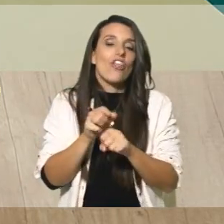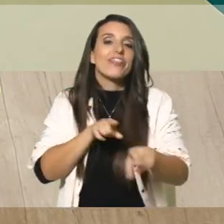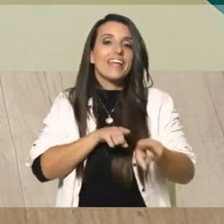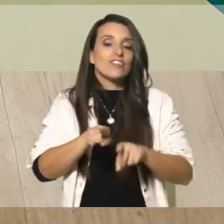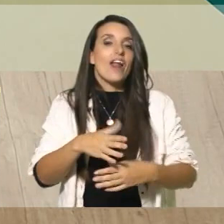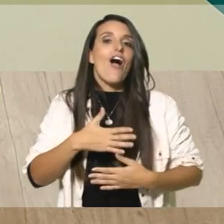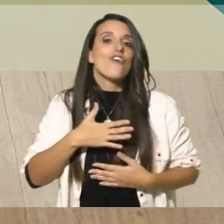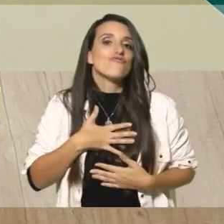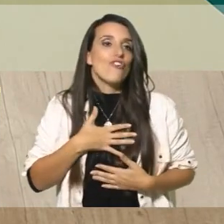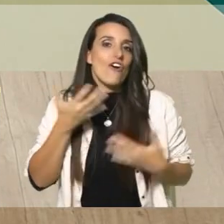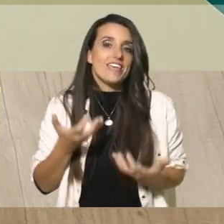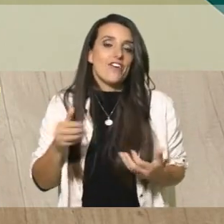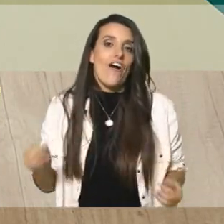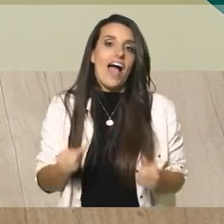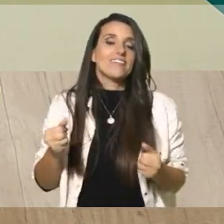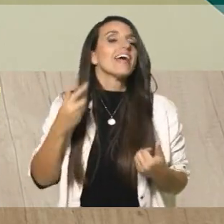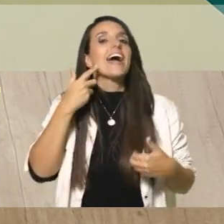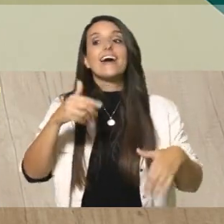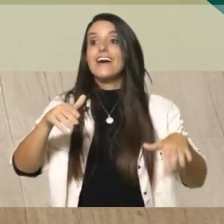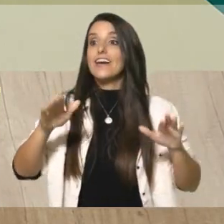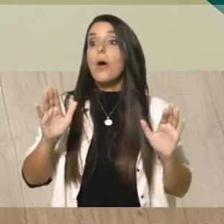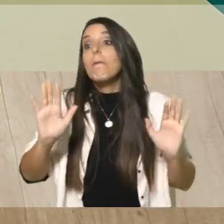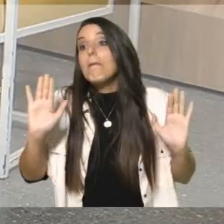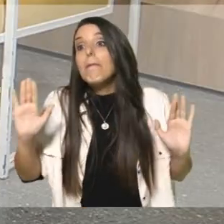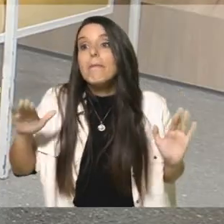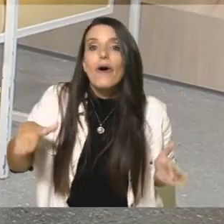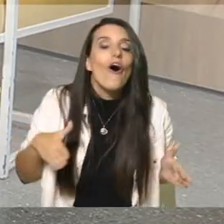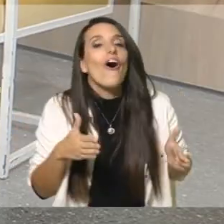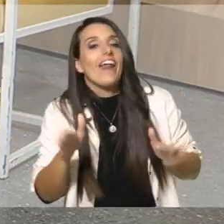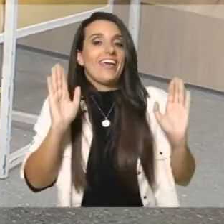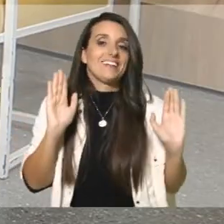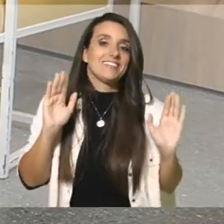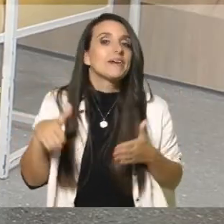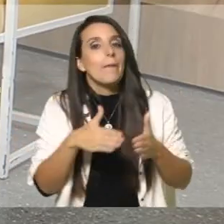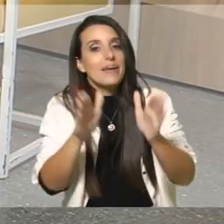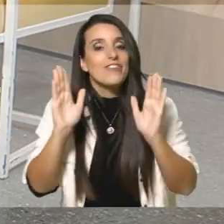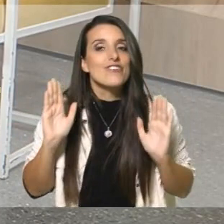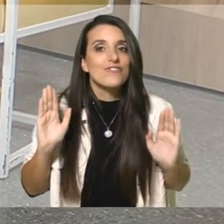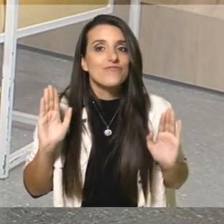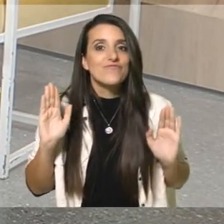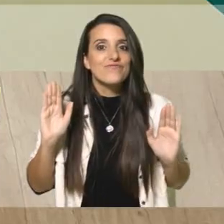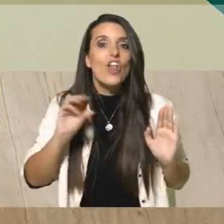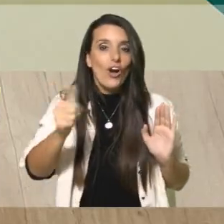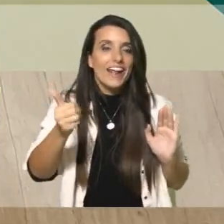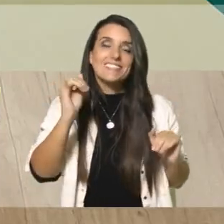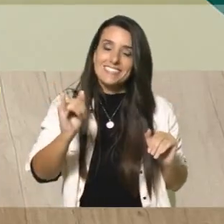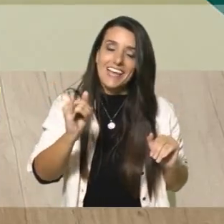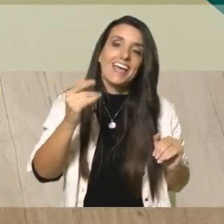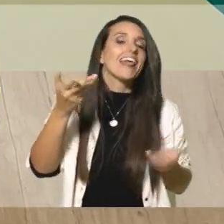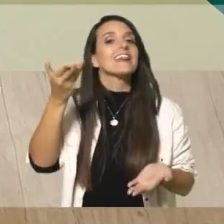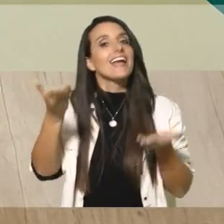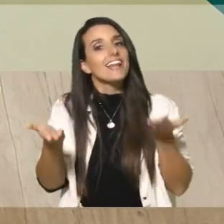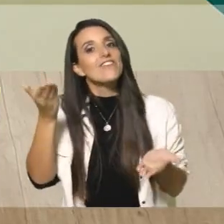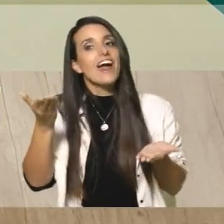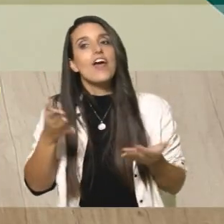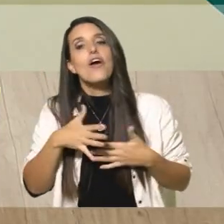que yo intenté hacer, que creo que por ahí vamos. ¿Que salió? De equilibrar esa